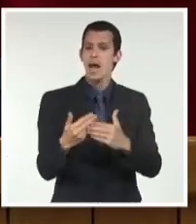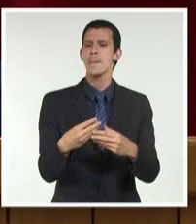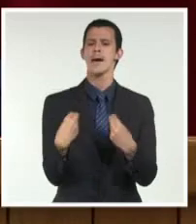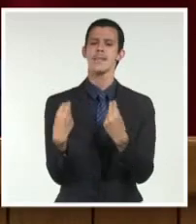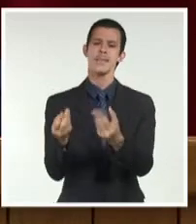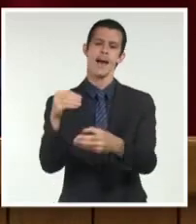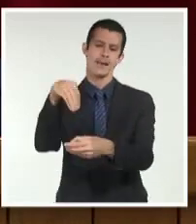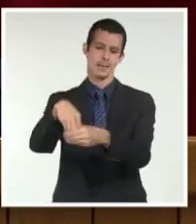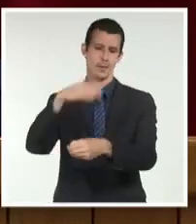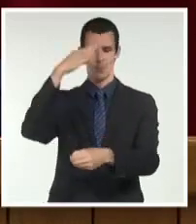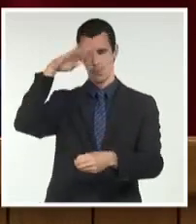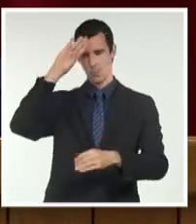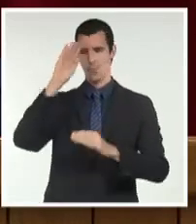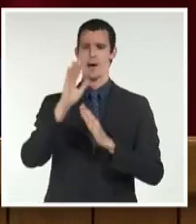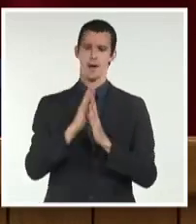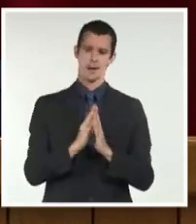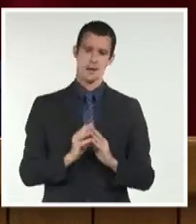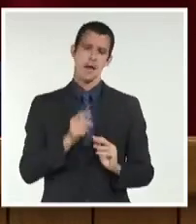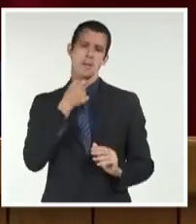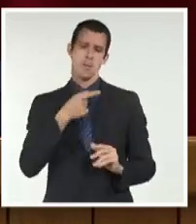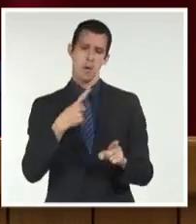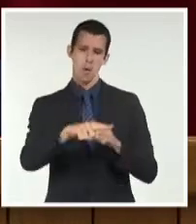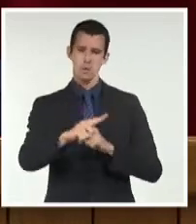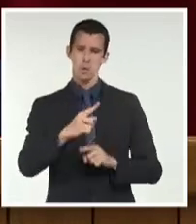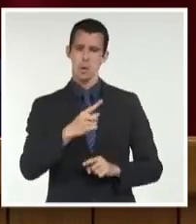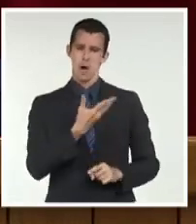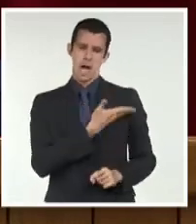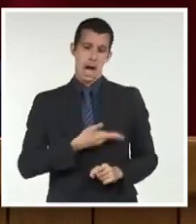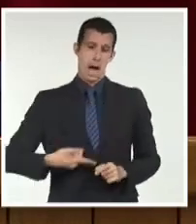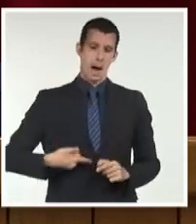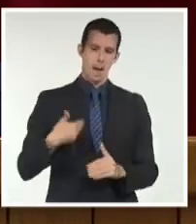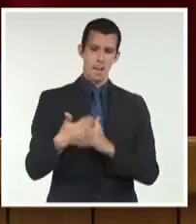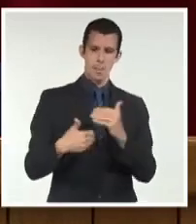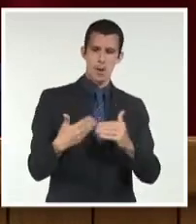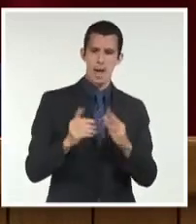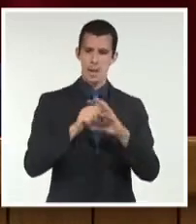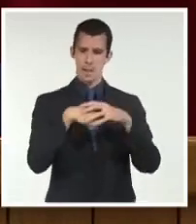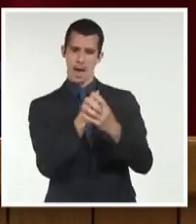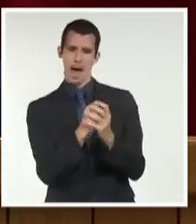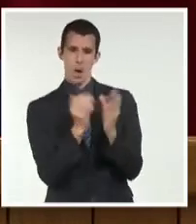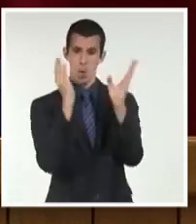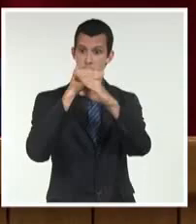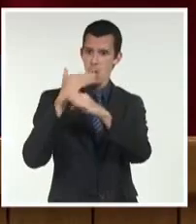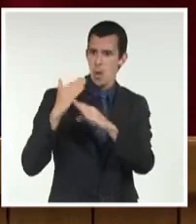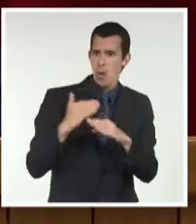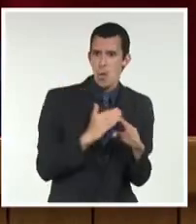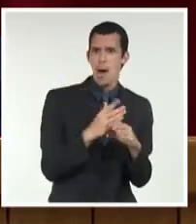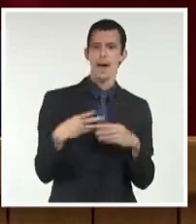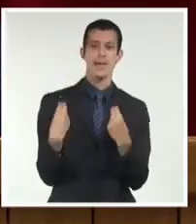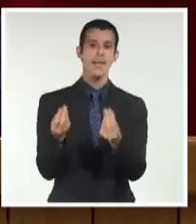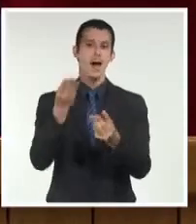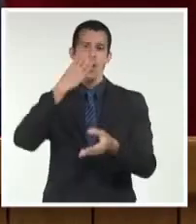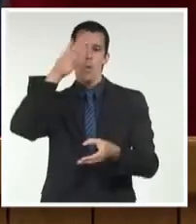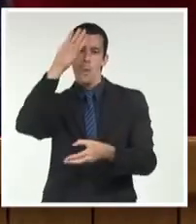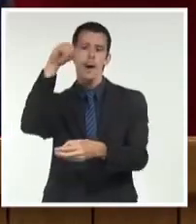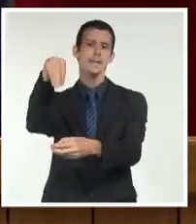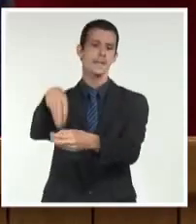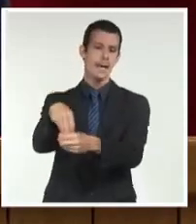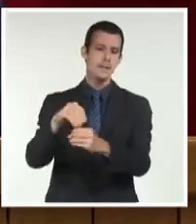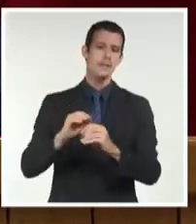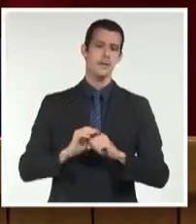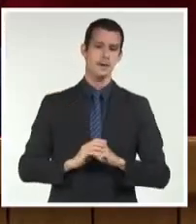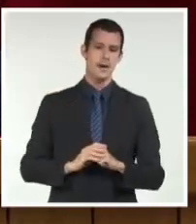el acceso a artículos básicos, entre otros. Y no hablo en pasado. Esa perversa política está viva